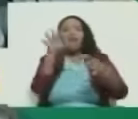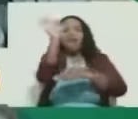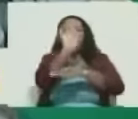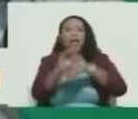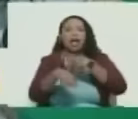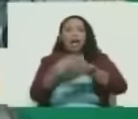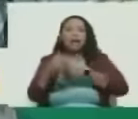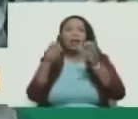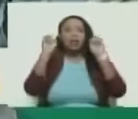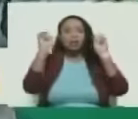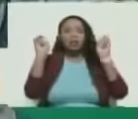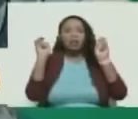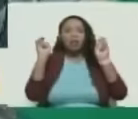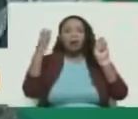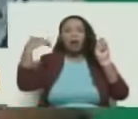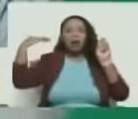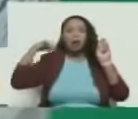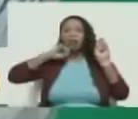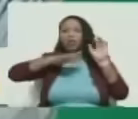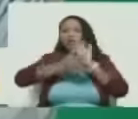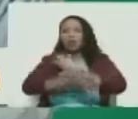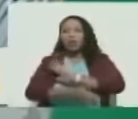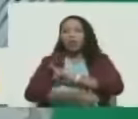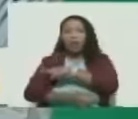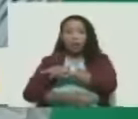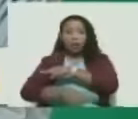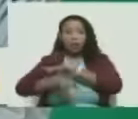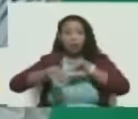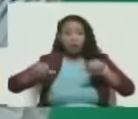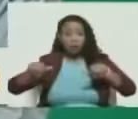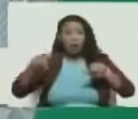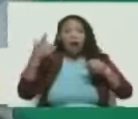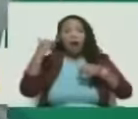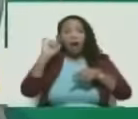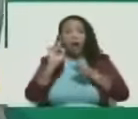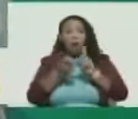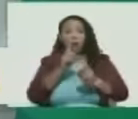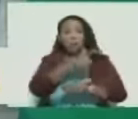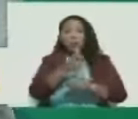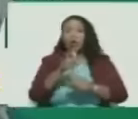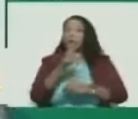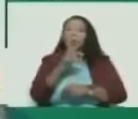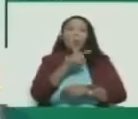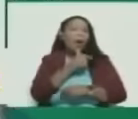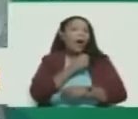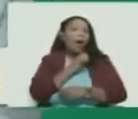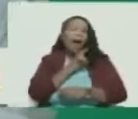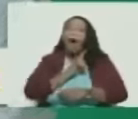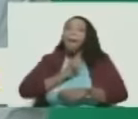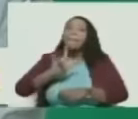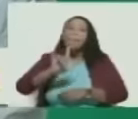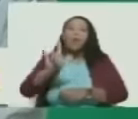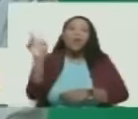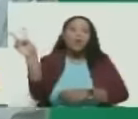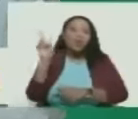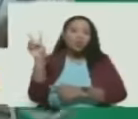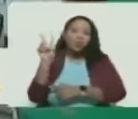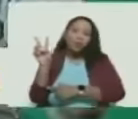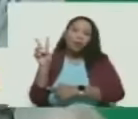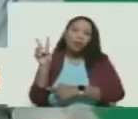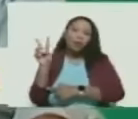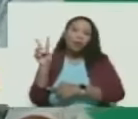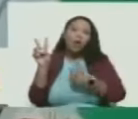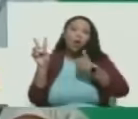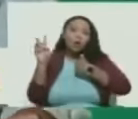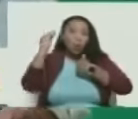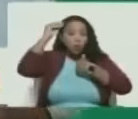arbitral. Lamentablemente en este territorio han nacido gente que no ama a la patria, que no se siente venezolana. Yo creo que esto es